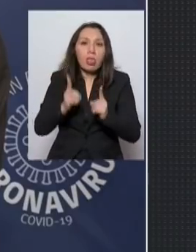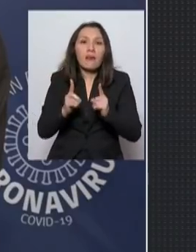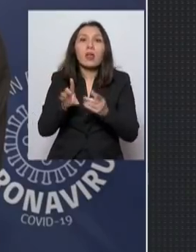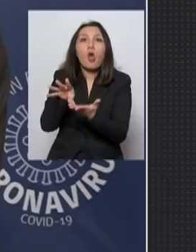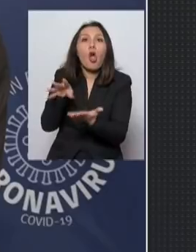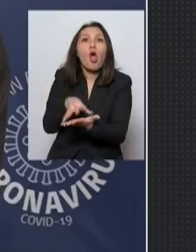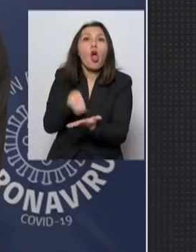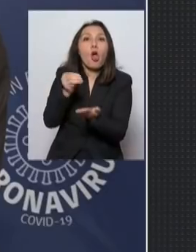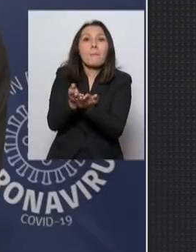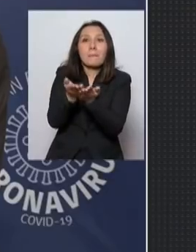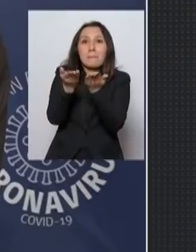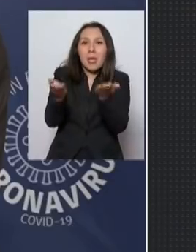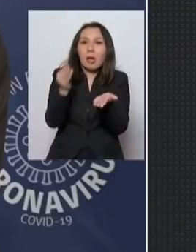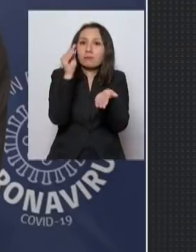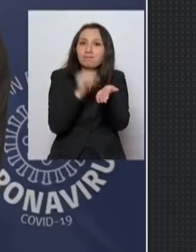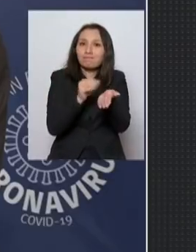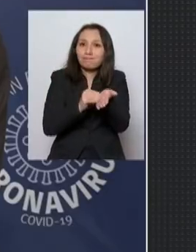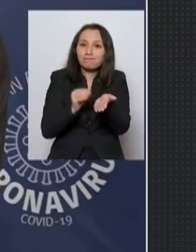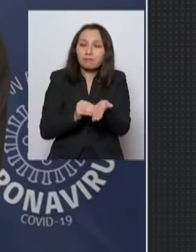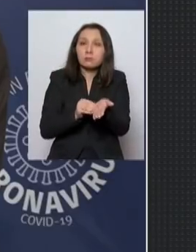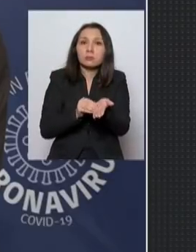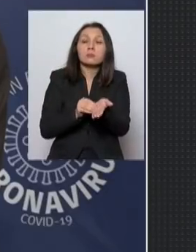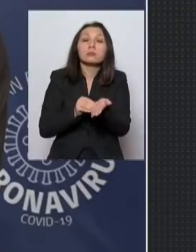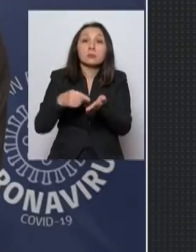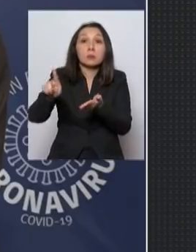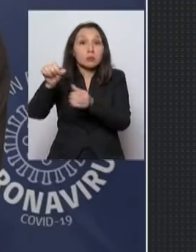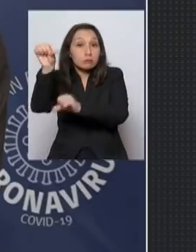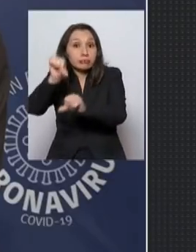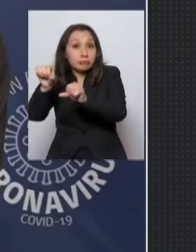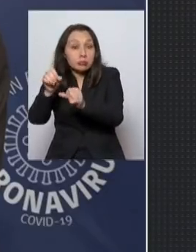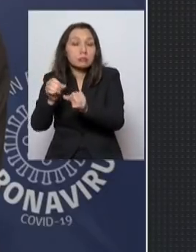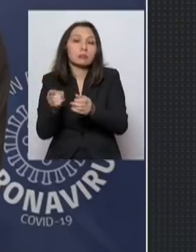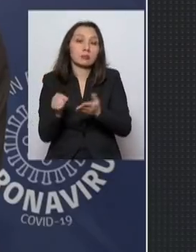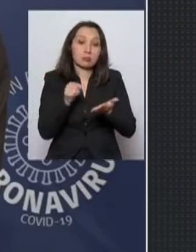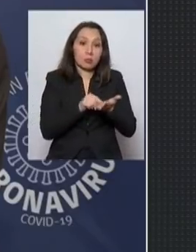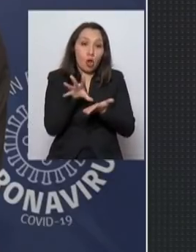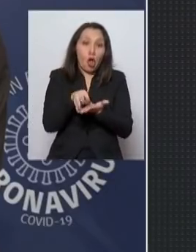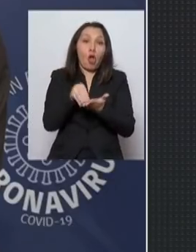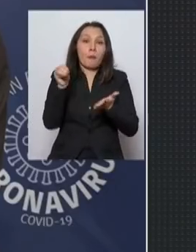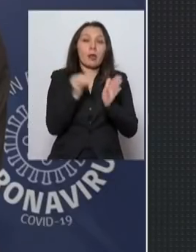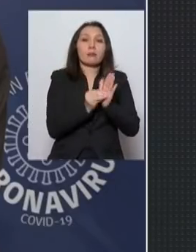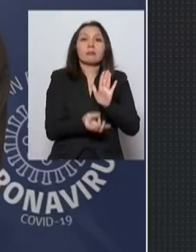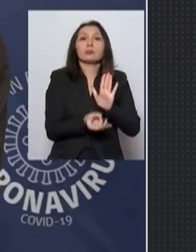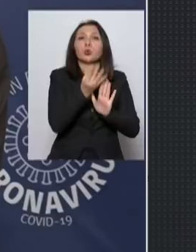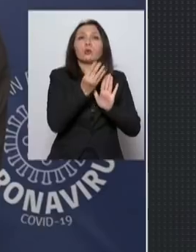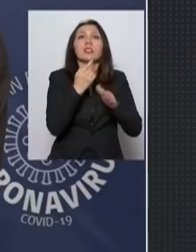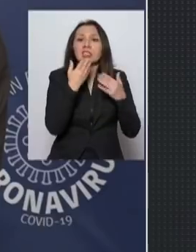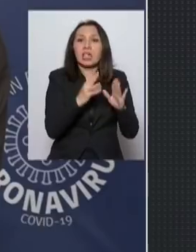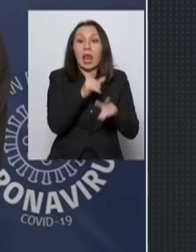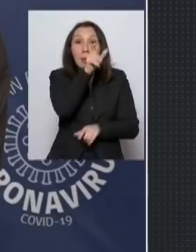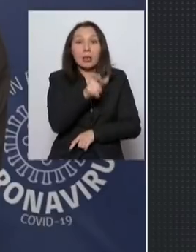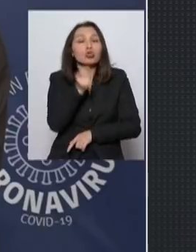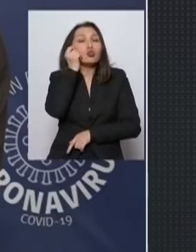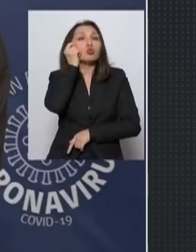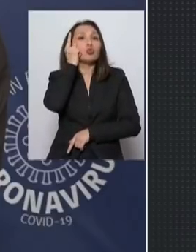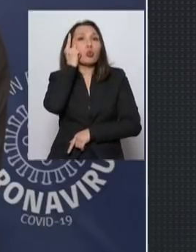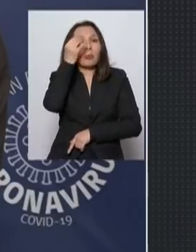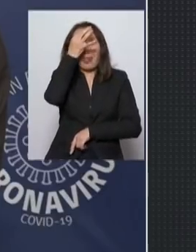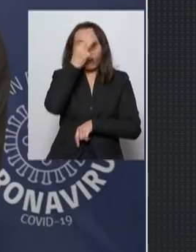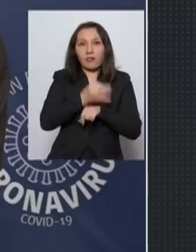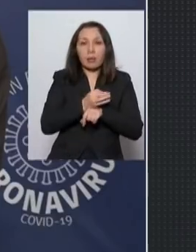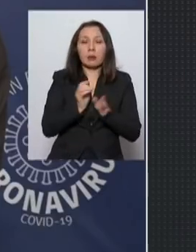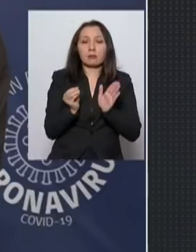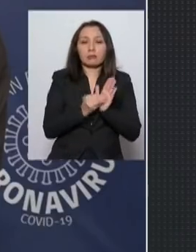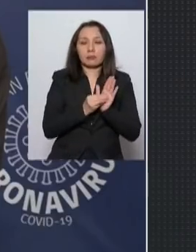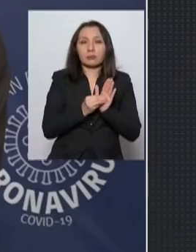copia, anotar el registro de que efectivamente la persona ha sido notificada. Esta es una enfermedad